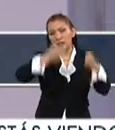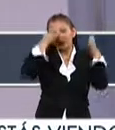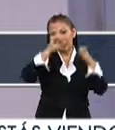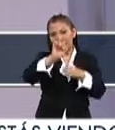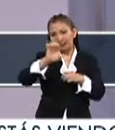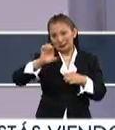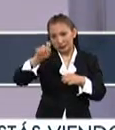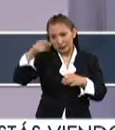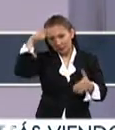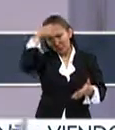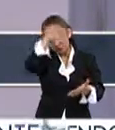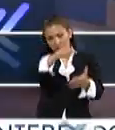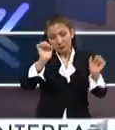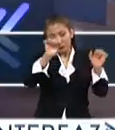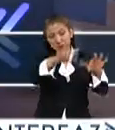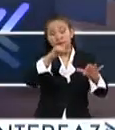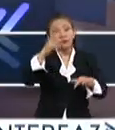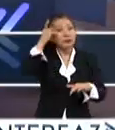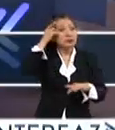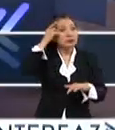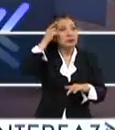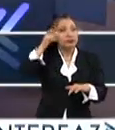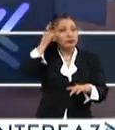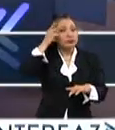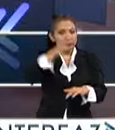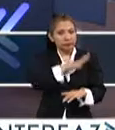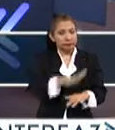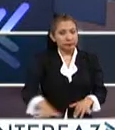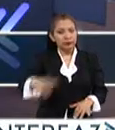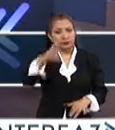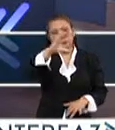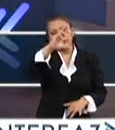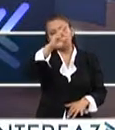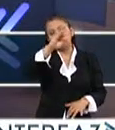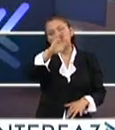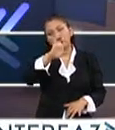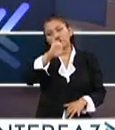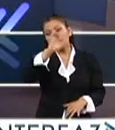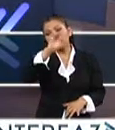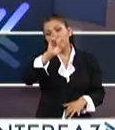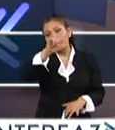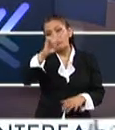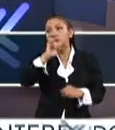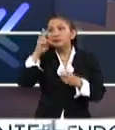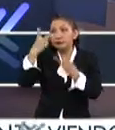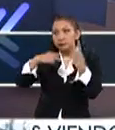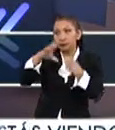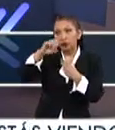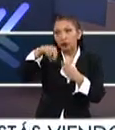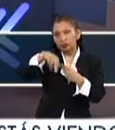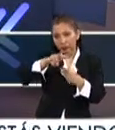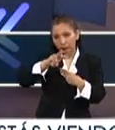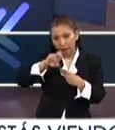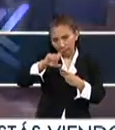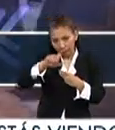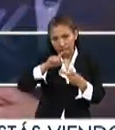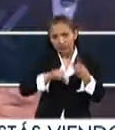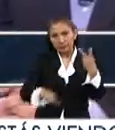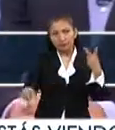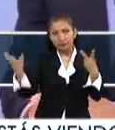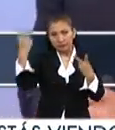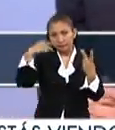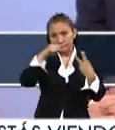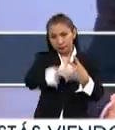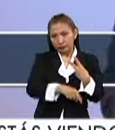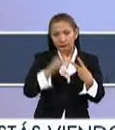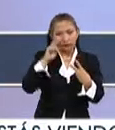Educación Pública, donde va a asistir el director general de CREFAL, va a asistir personal del Coneval, ¿no? de la